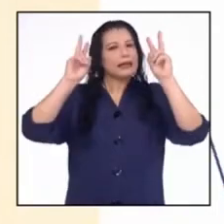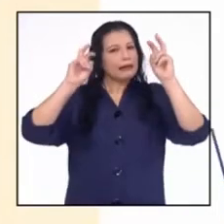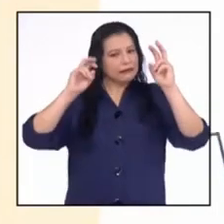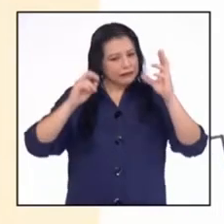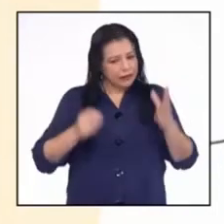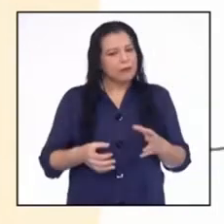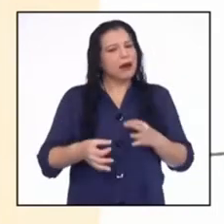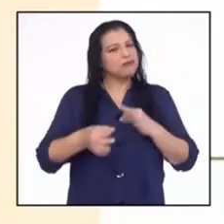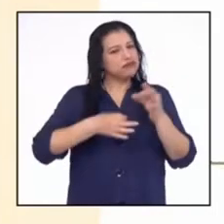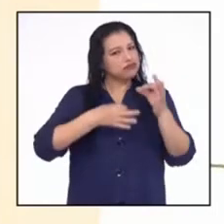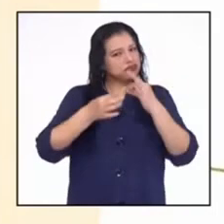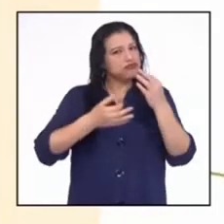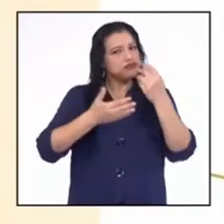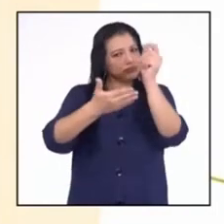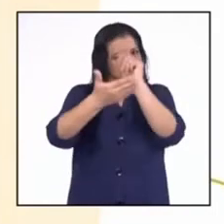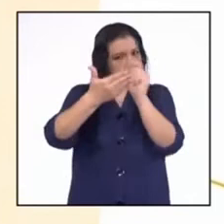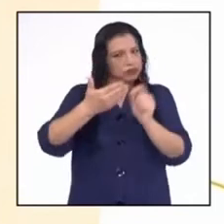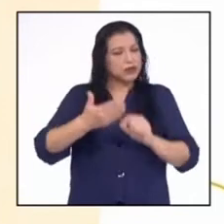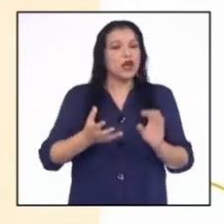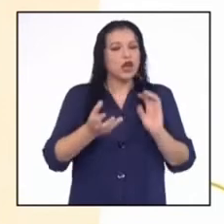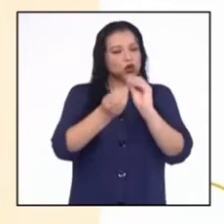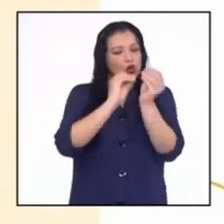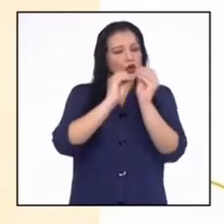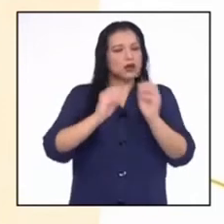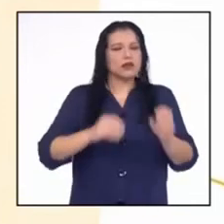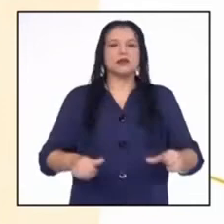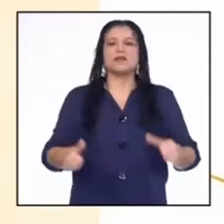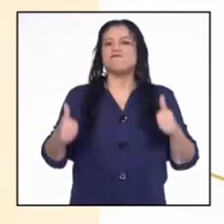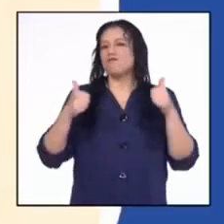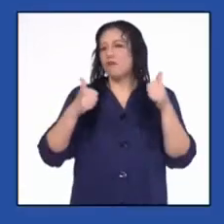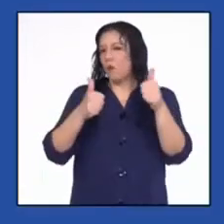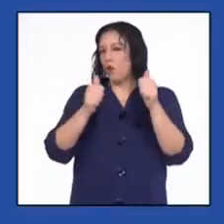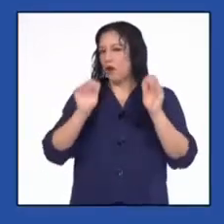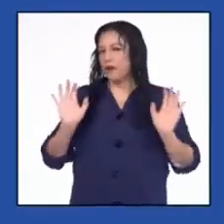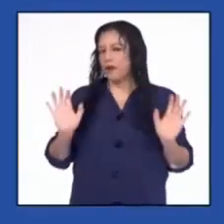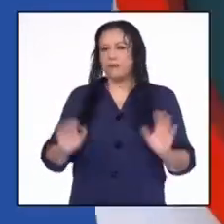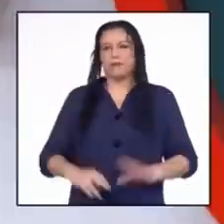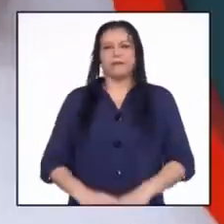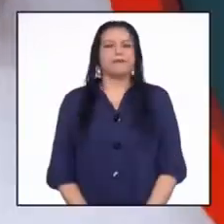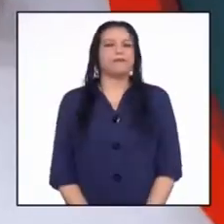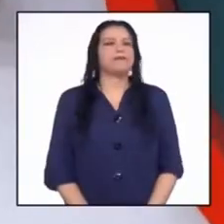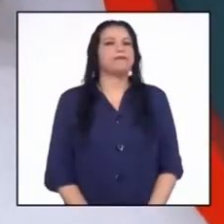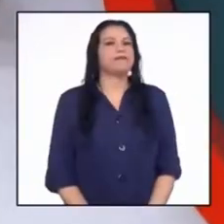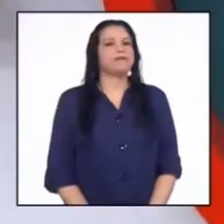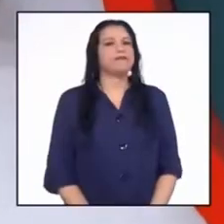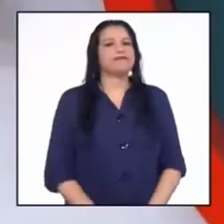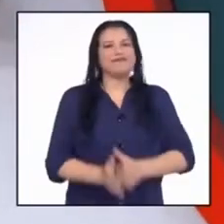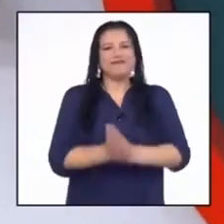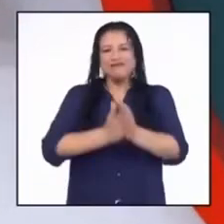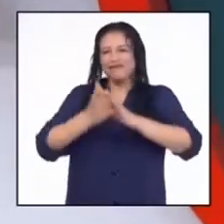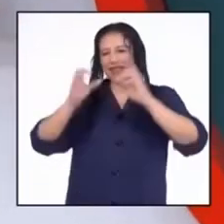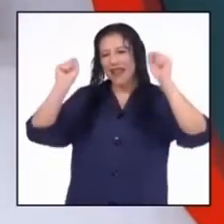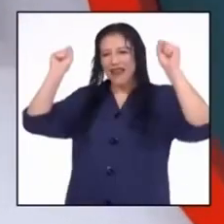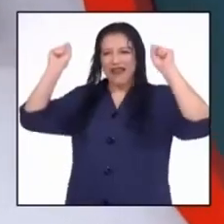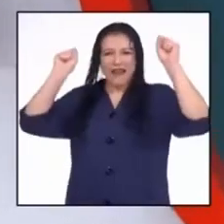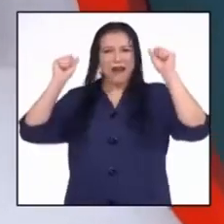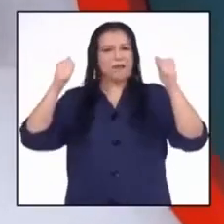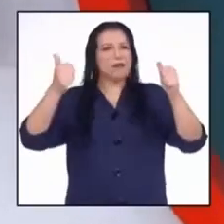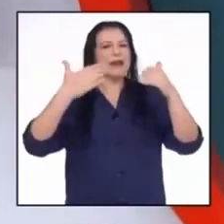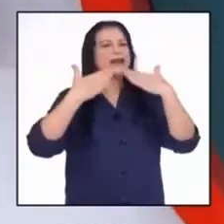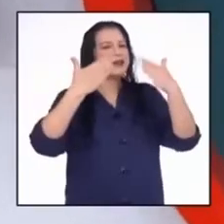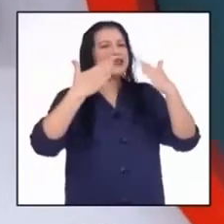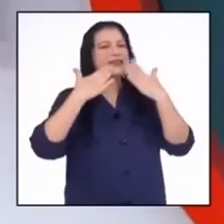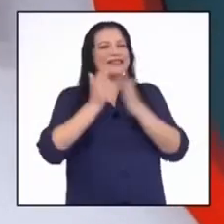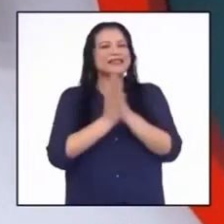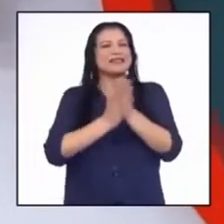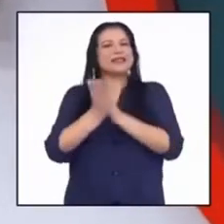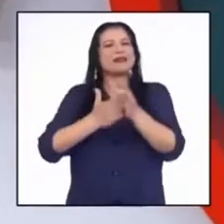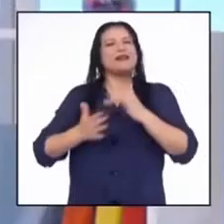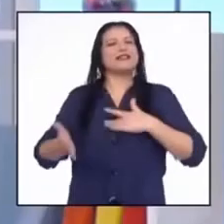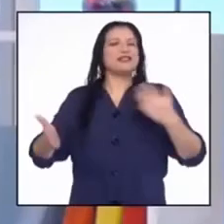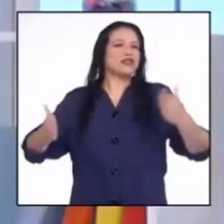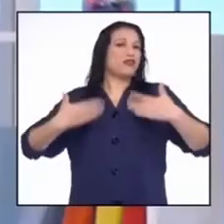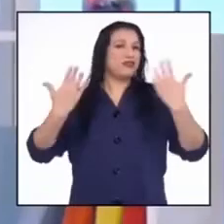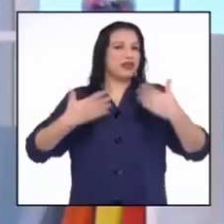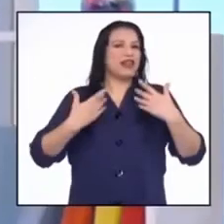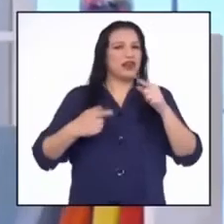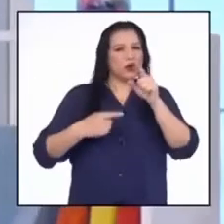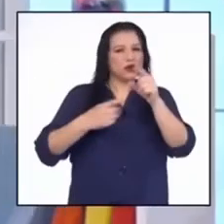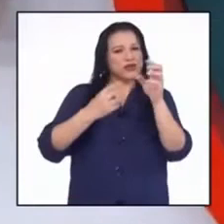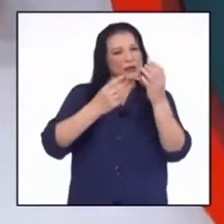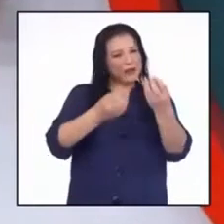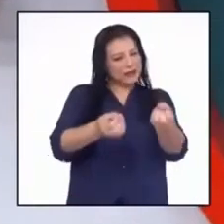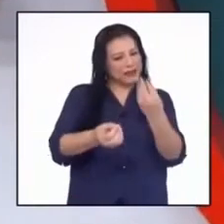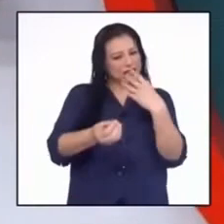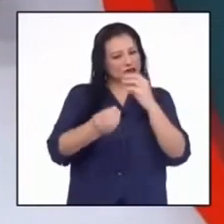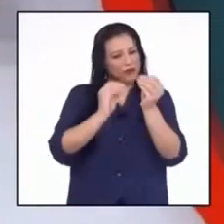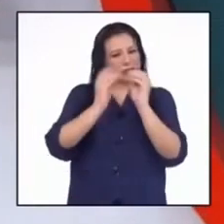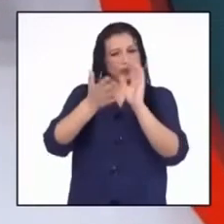presente en el texto. Tu corrección está estupenda. ¡Yeah! Muchas gracias, profesor. Estoy muy feliz con lo que me acaba de